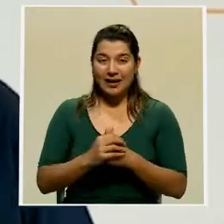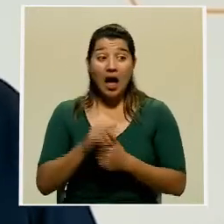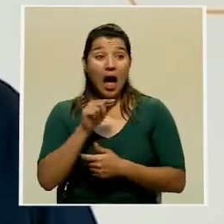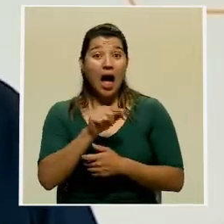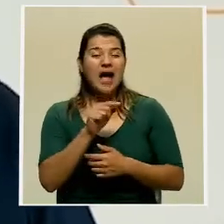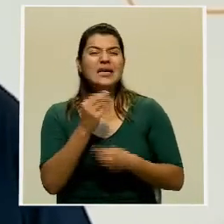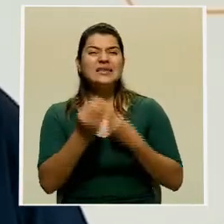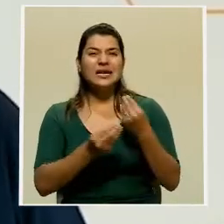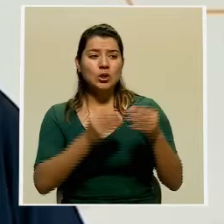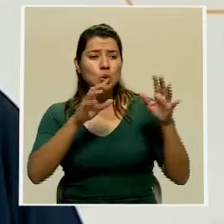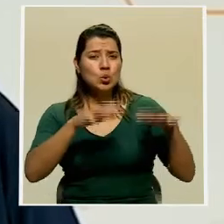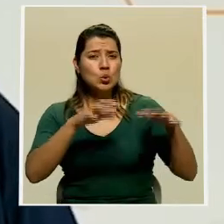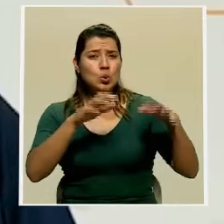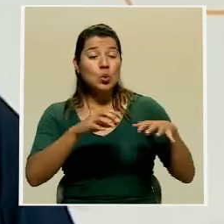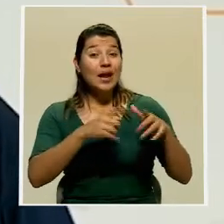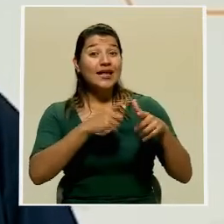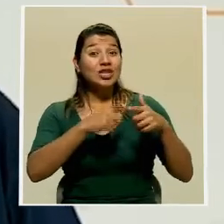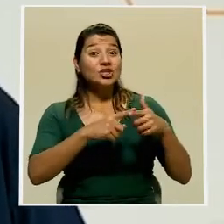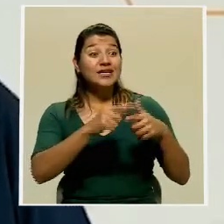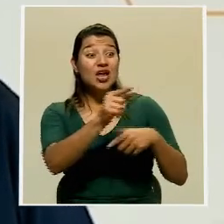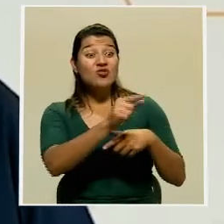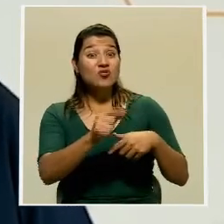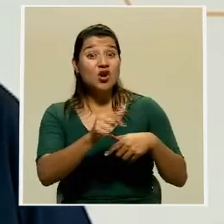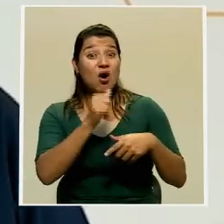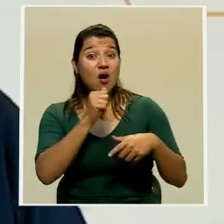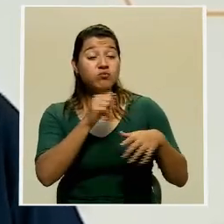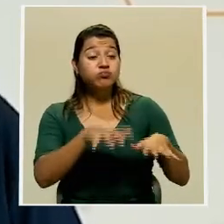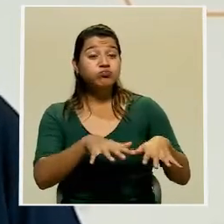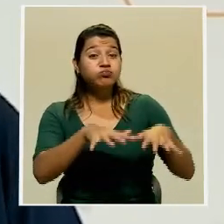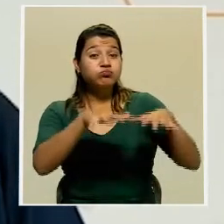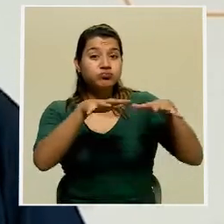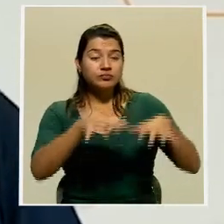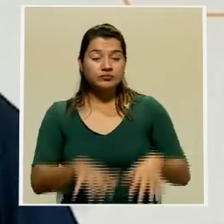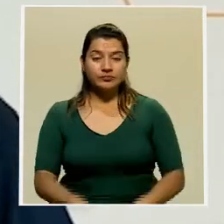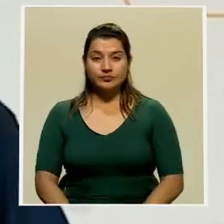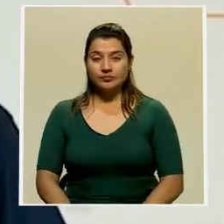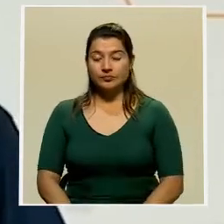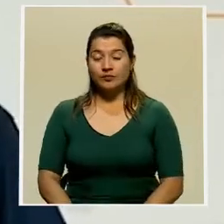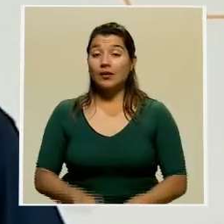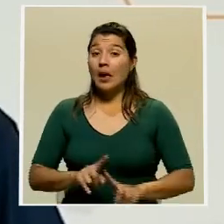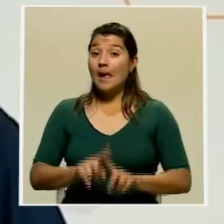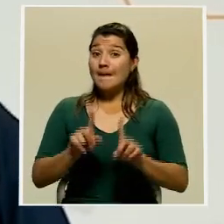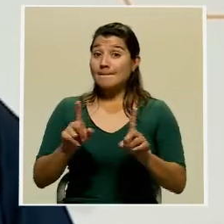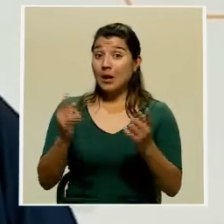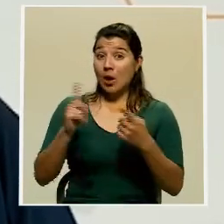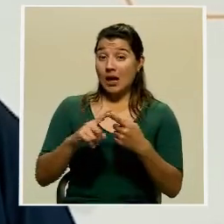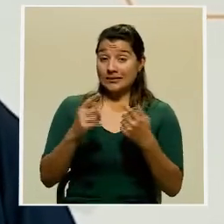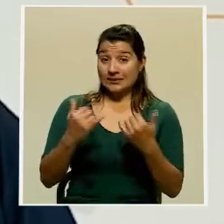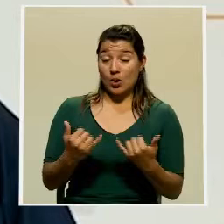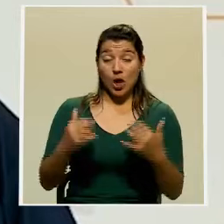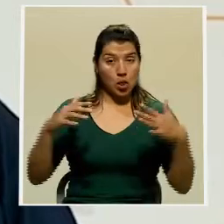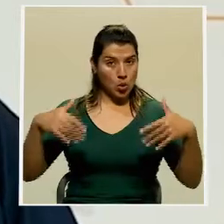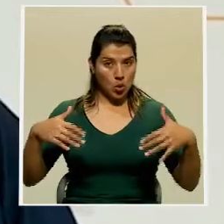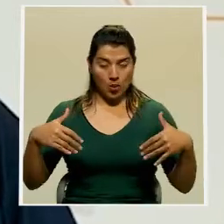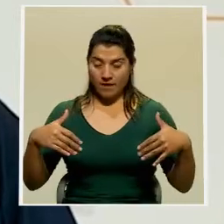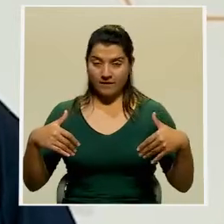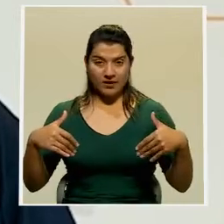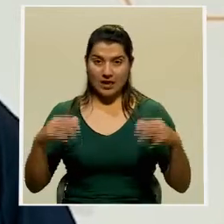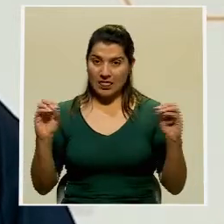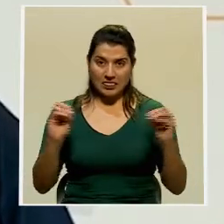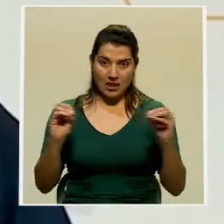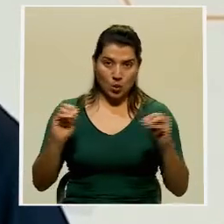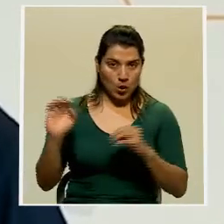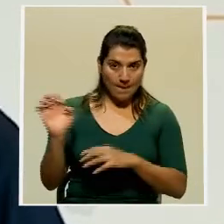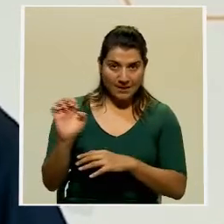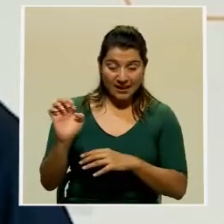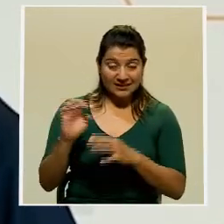crecida de ríos como el Zigzaola y algunos ríos en el Caribe norte. Sin embargo, a este momento no se han presentado eventos